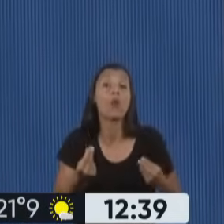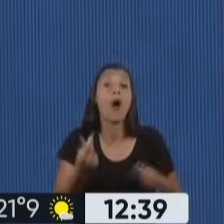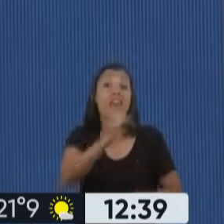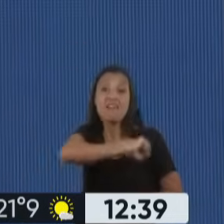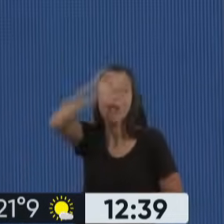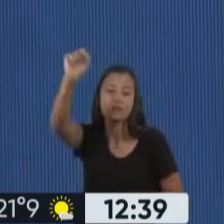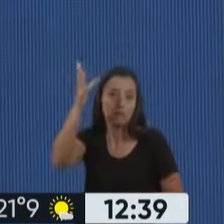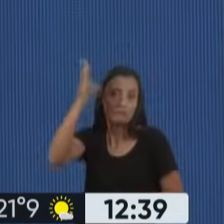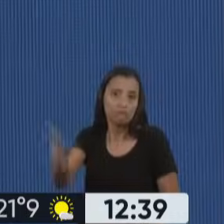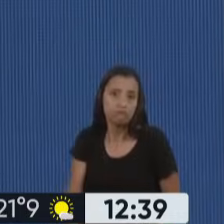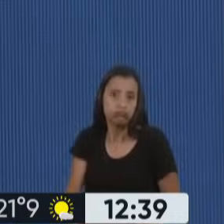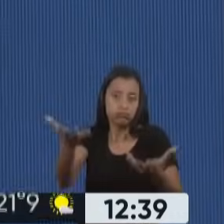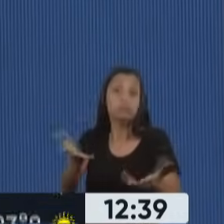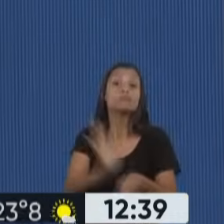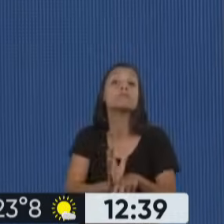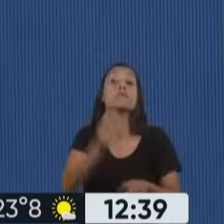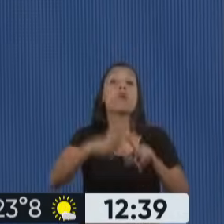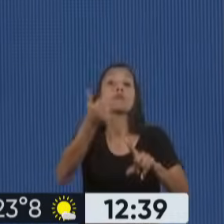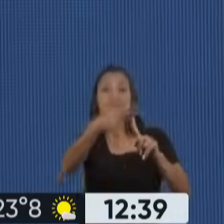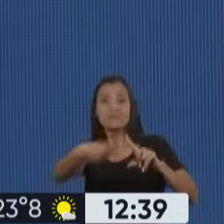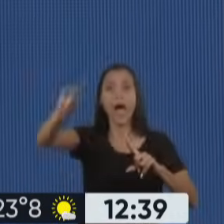inflación de 6 veces,